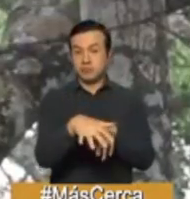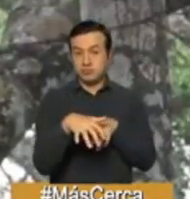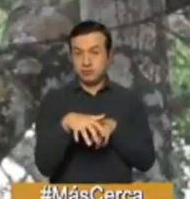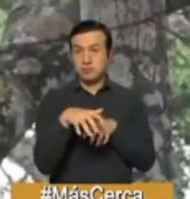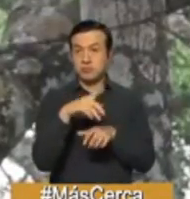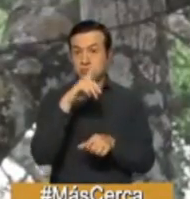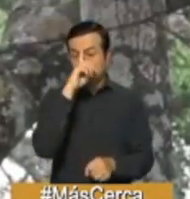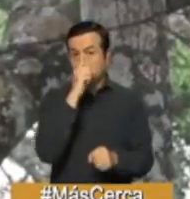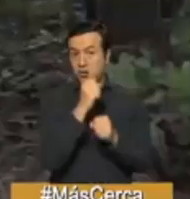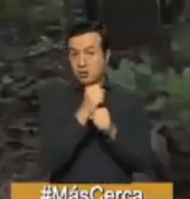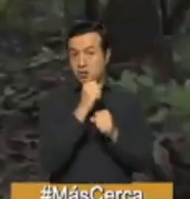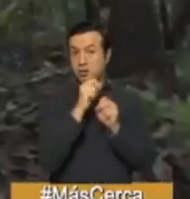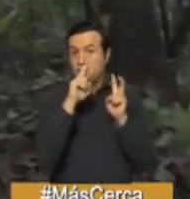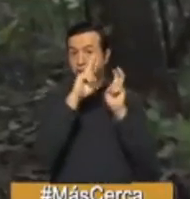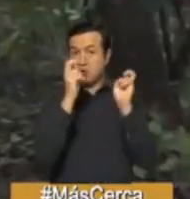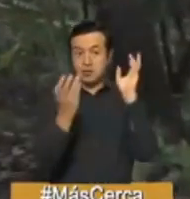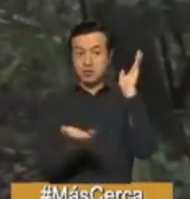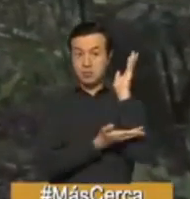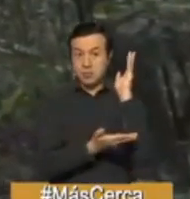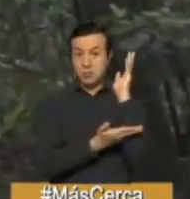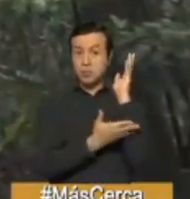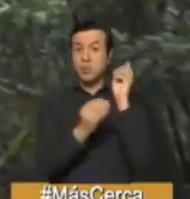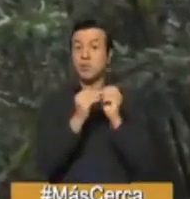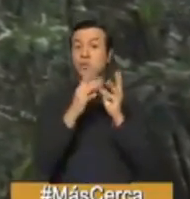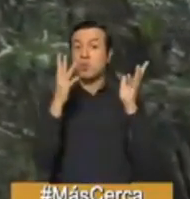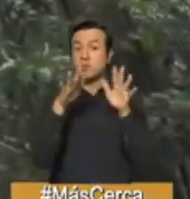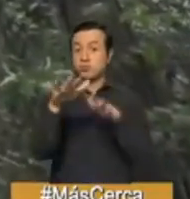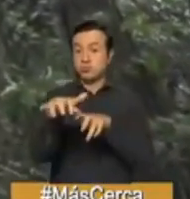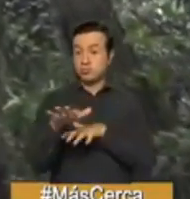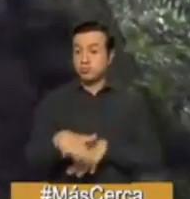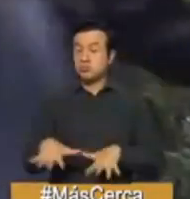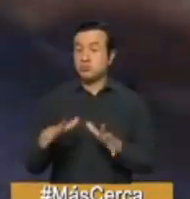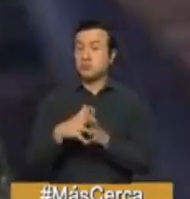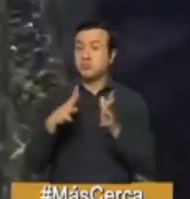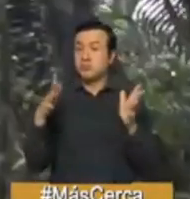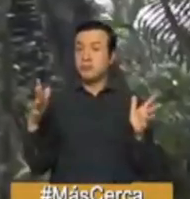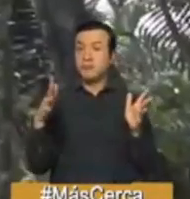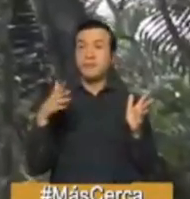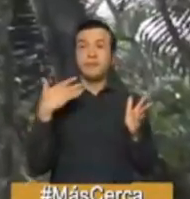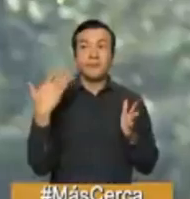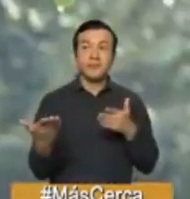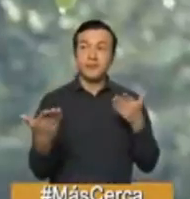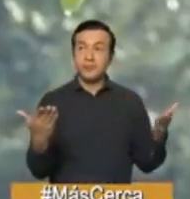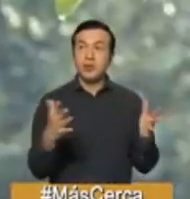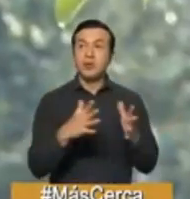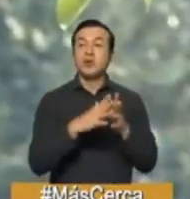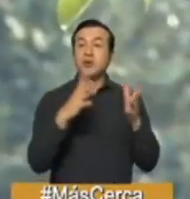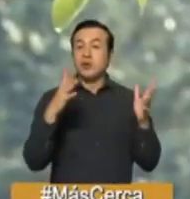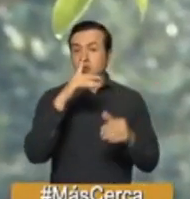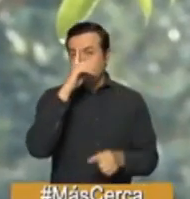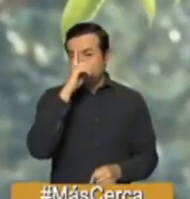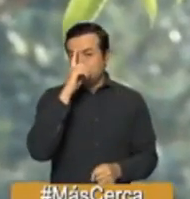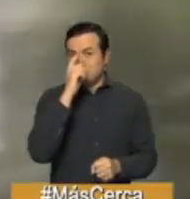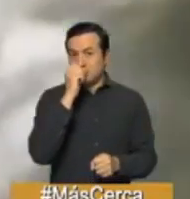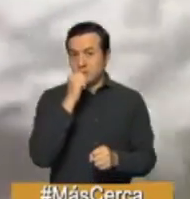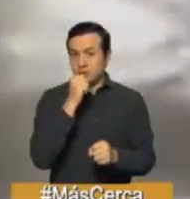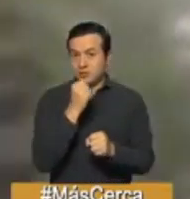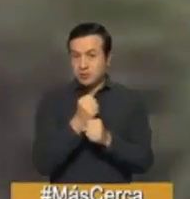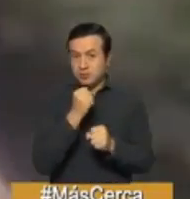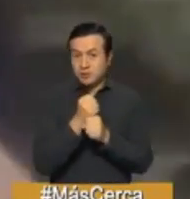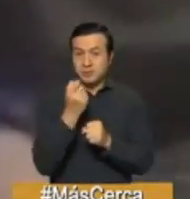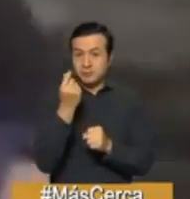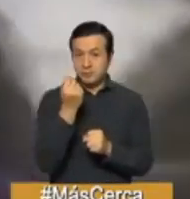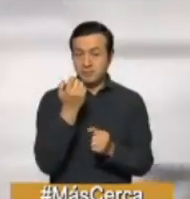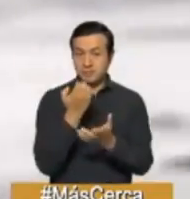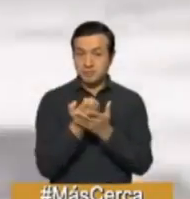industria maderera y agrícola ocupa un importante sitial, ya que son las principales fuentes de generación de recursos